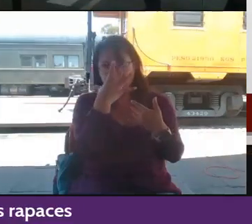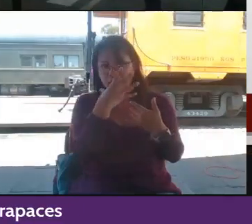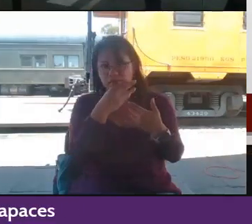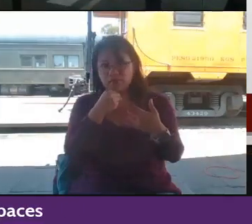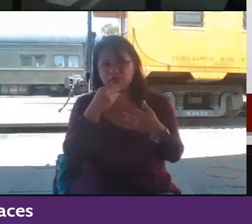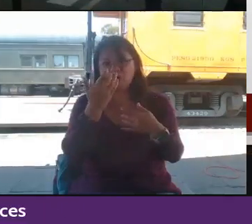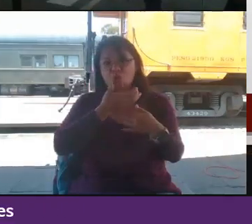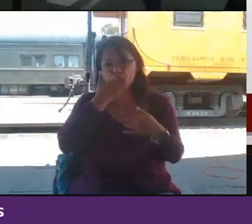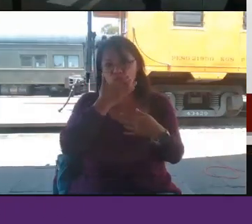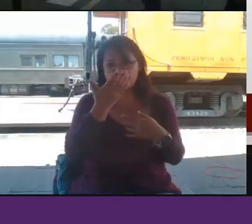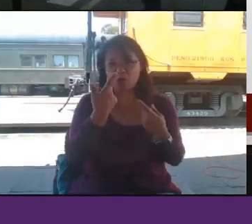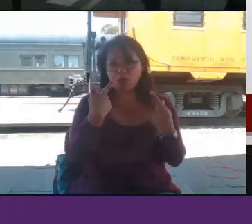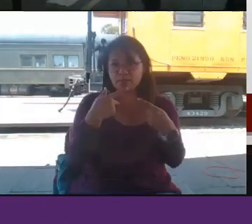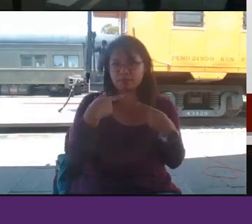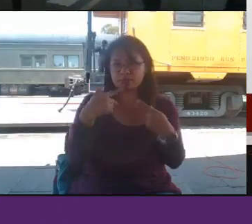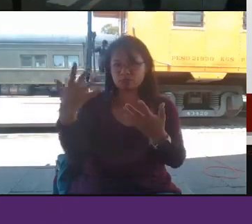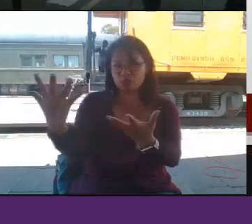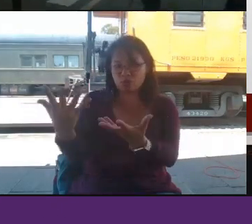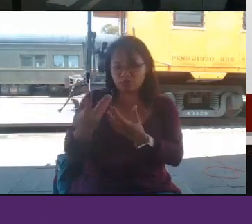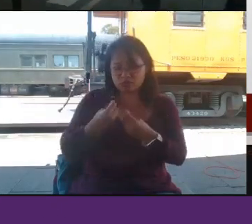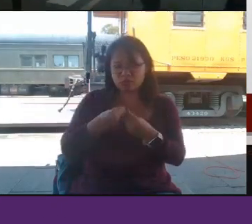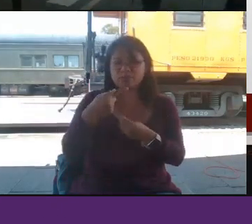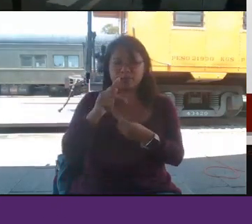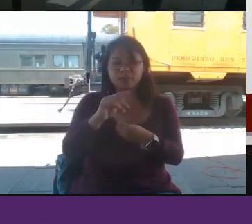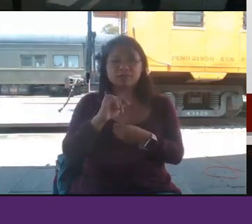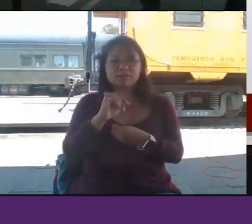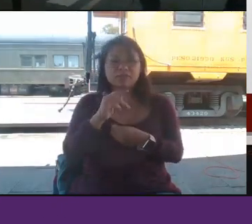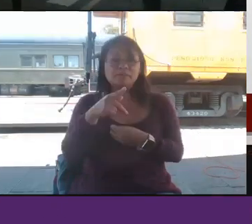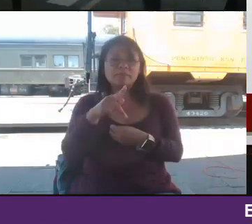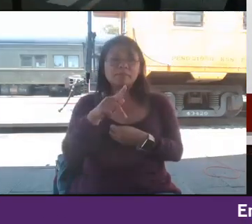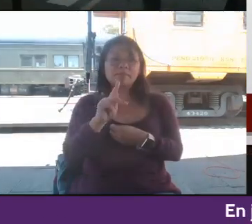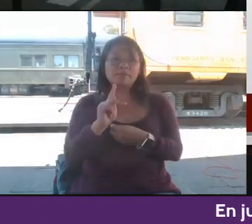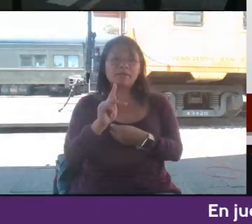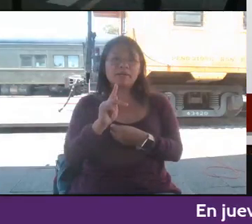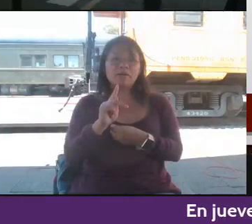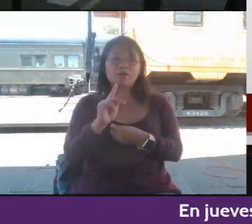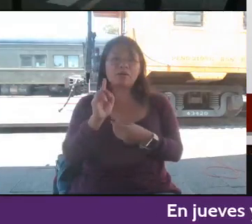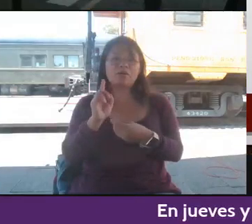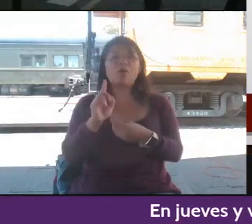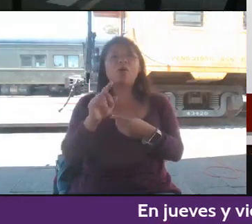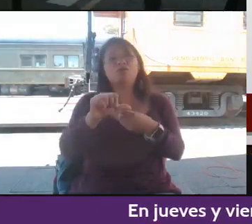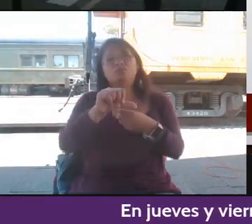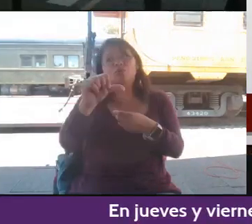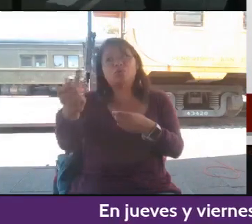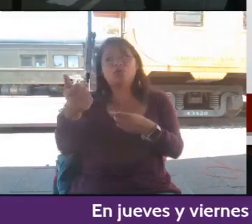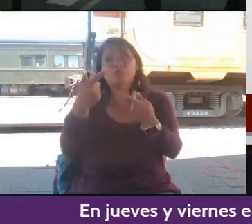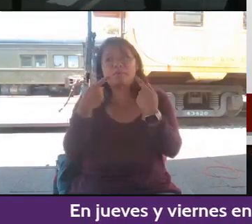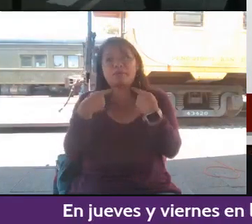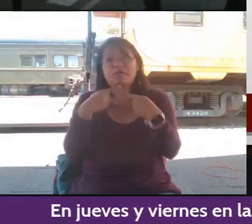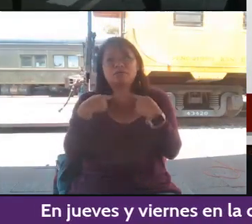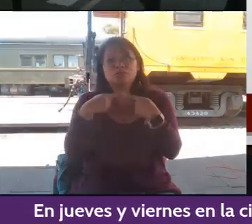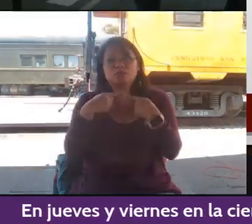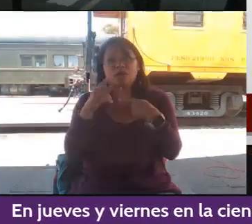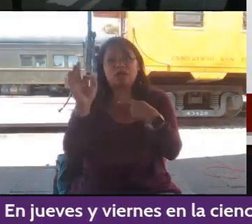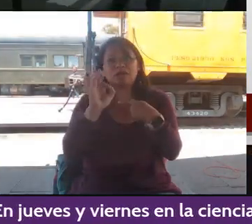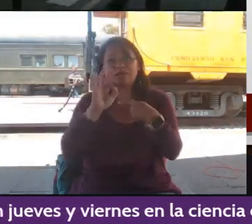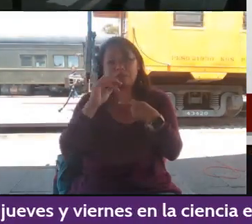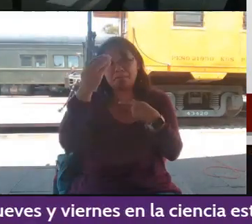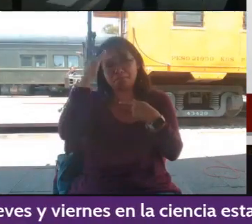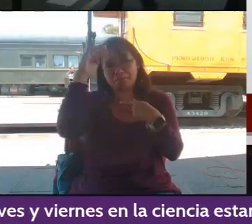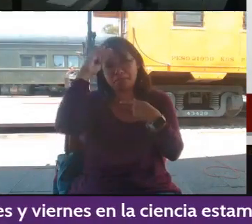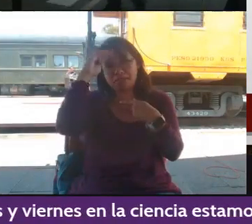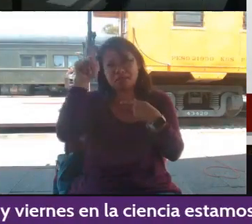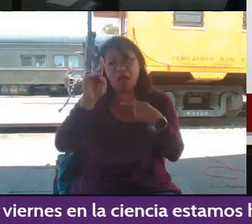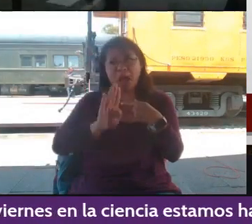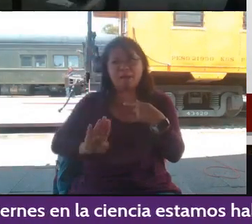un ratoncito y la lechuza se fue feliz. Y puede que llegue con otra persona y diga, ¡ay, una bruja, grítale groserías y mátala! Y ya fue, ¿no? Entonces,